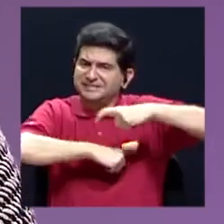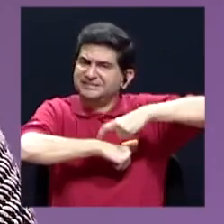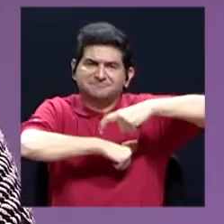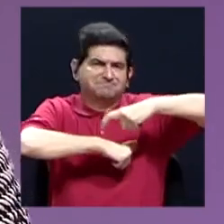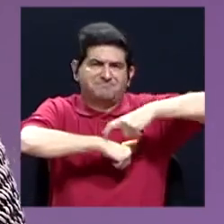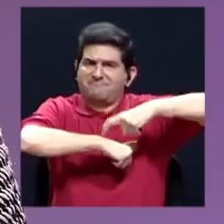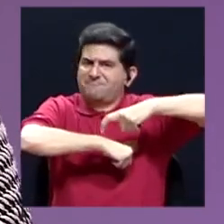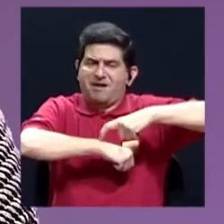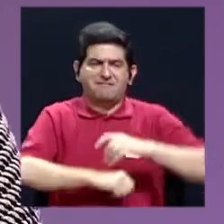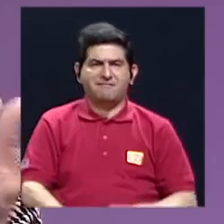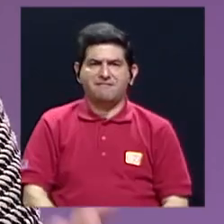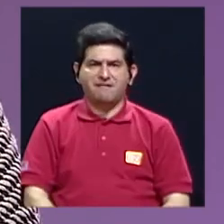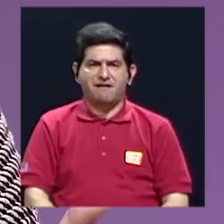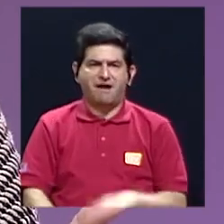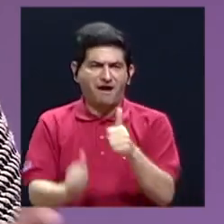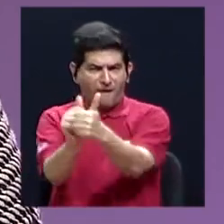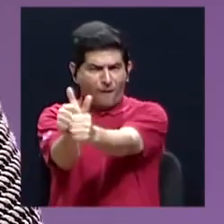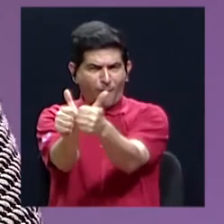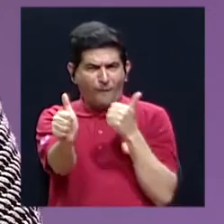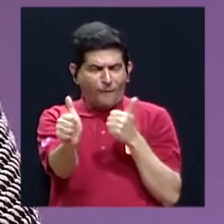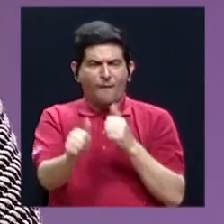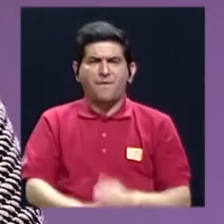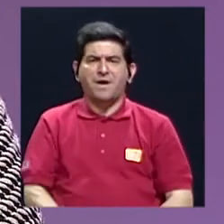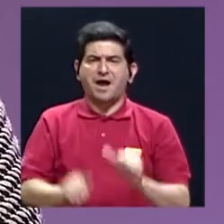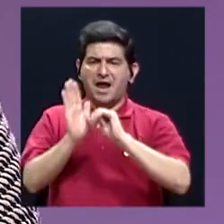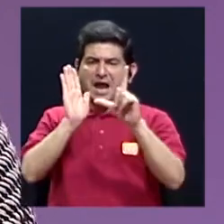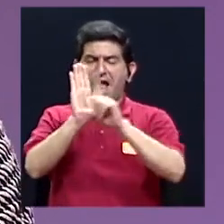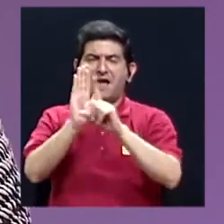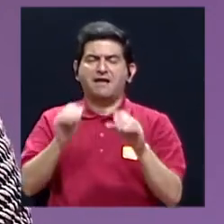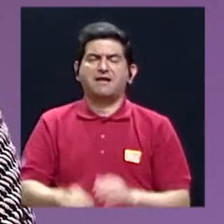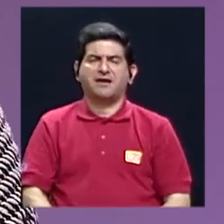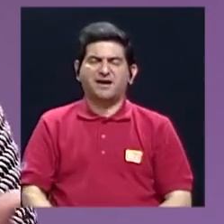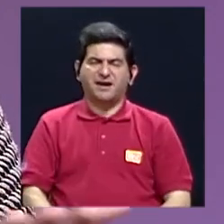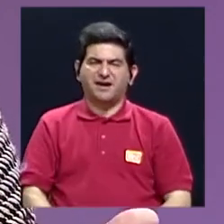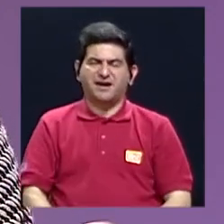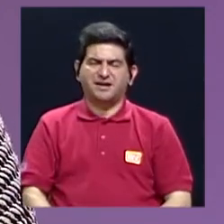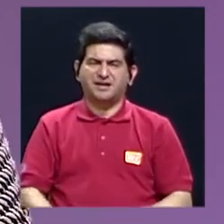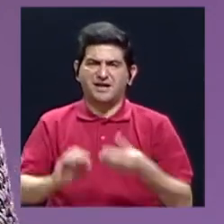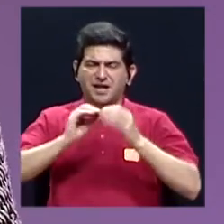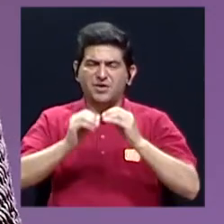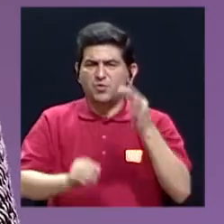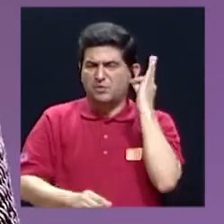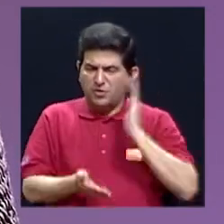tiempos, y entre más se atrase la asamblea, más mujeres